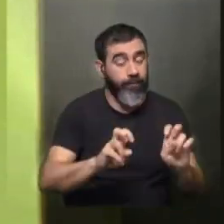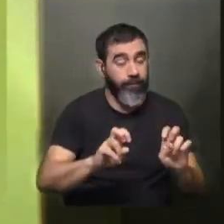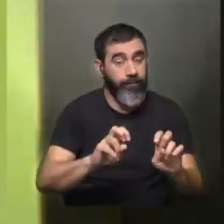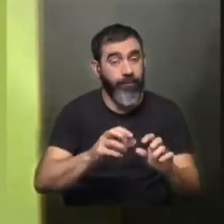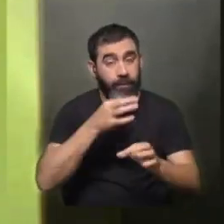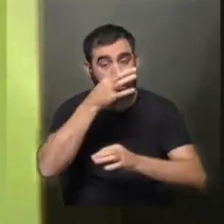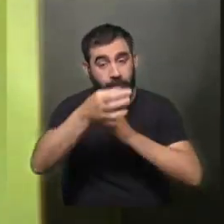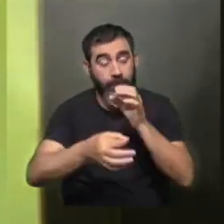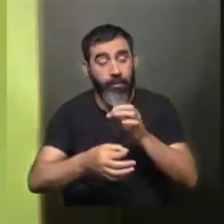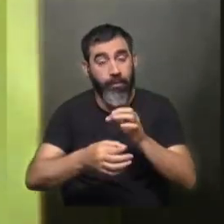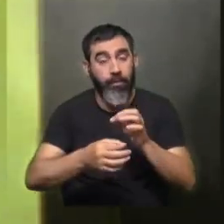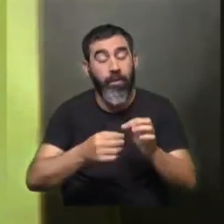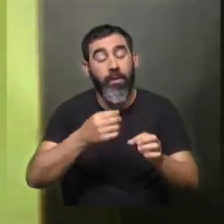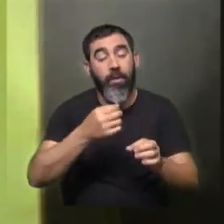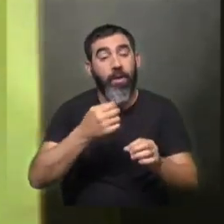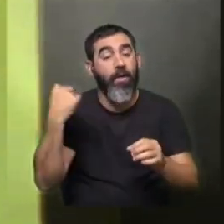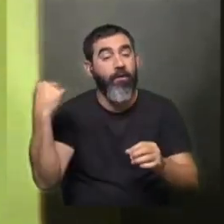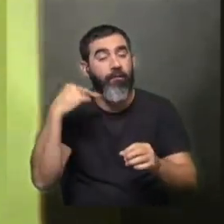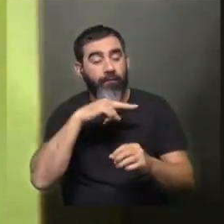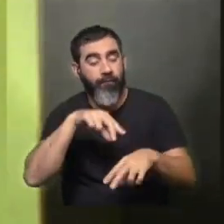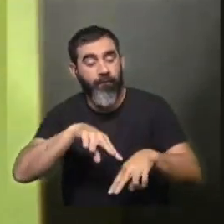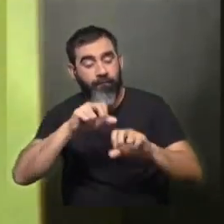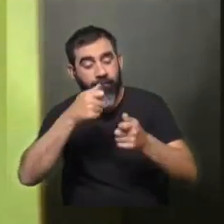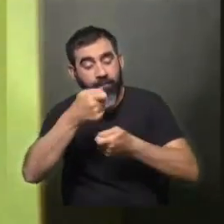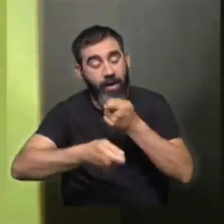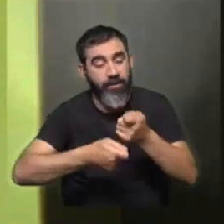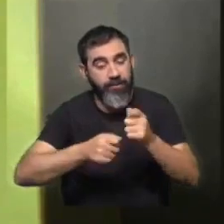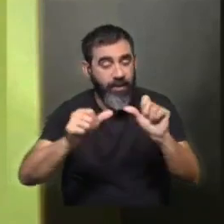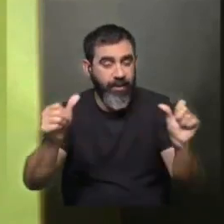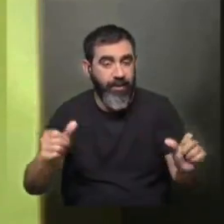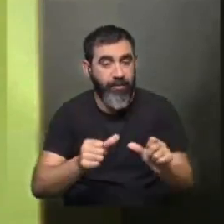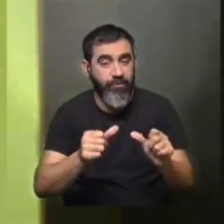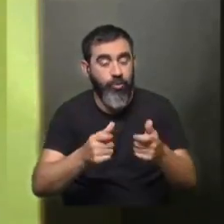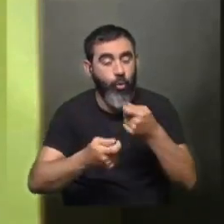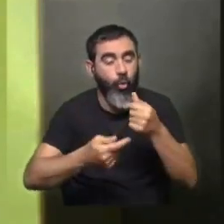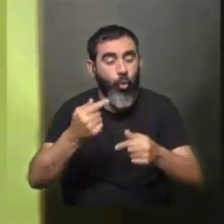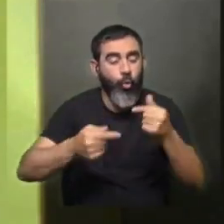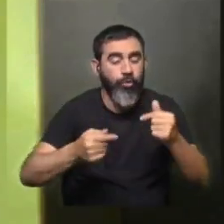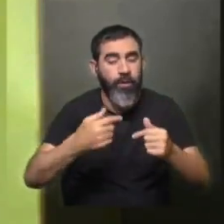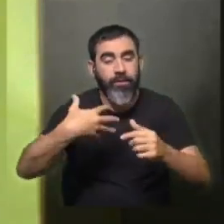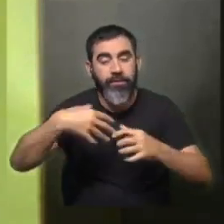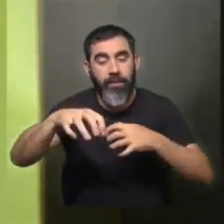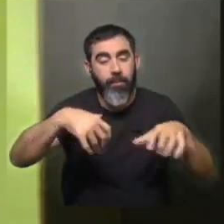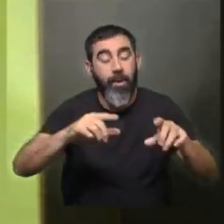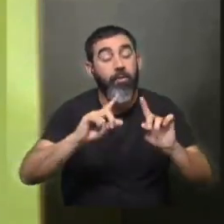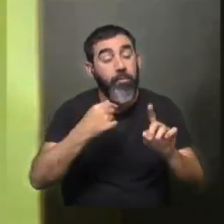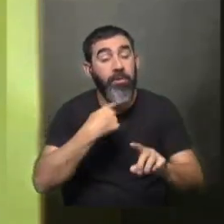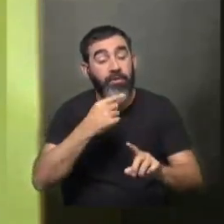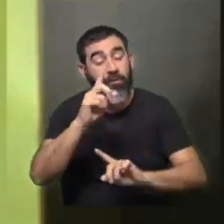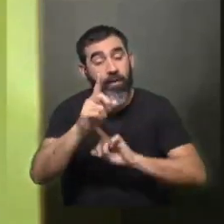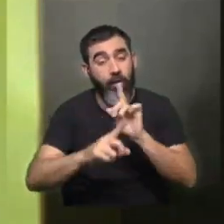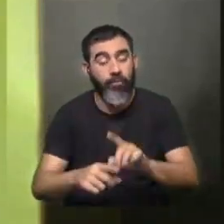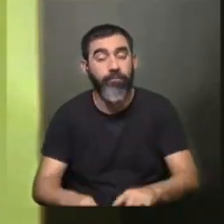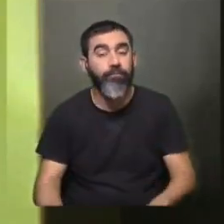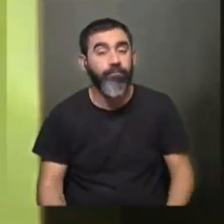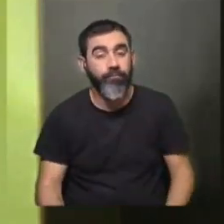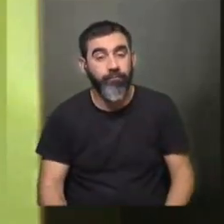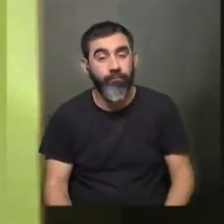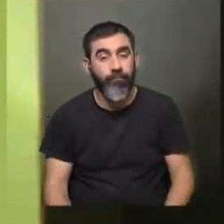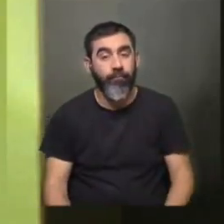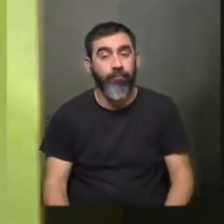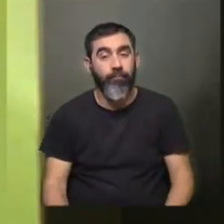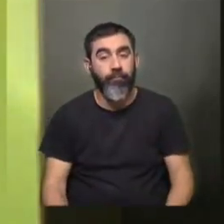la ayahuasca sintética que hicieron para investigar, bueno, de sus componentes por separado, que también otra historia sería